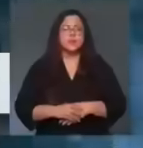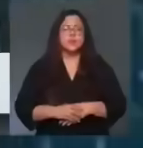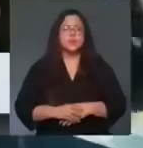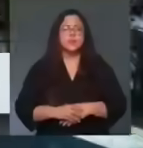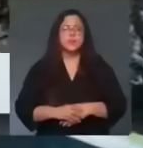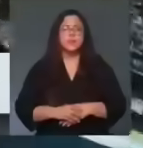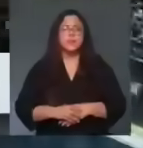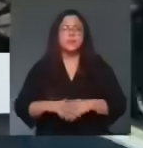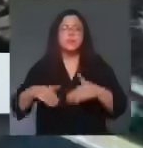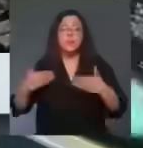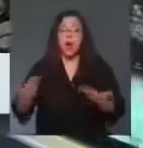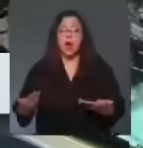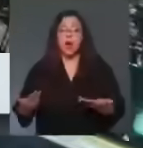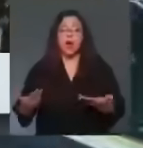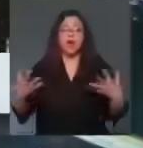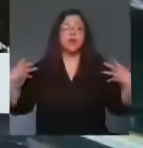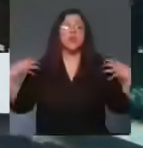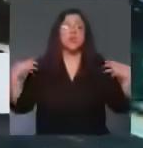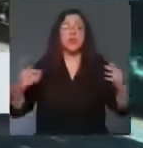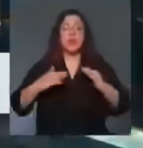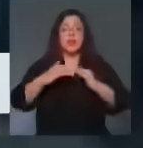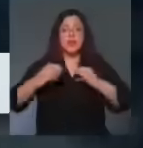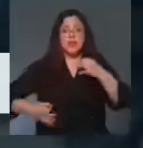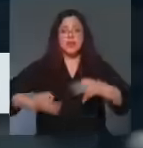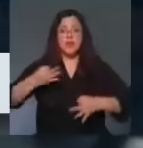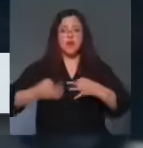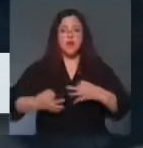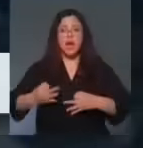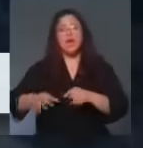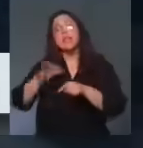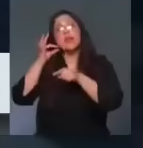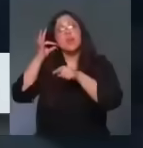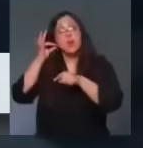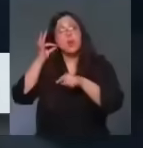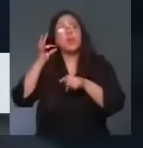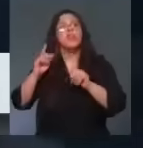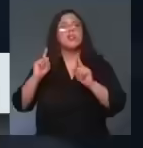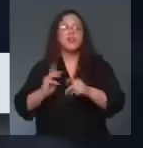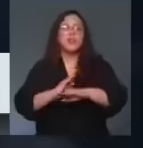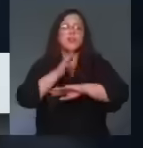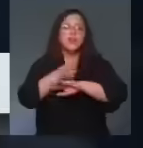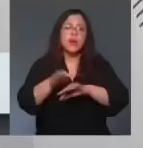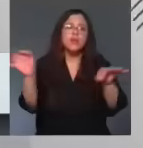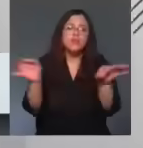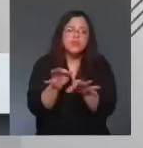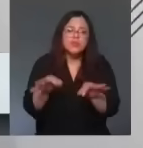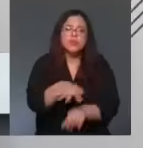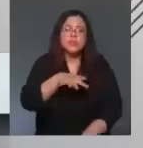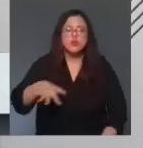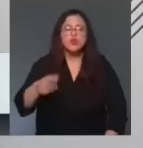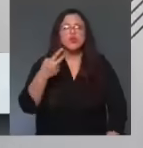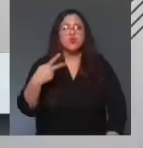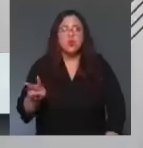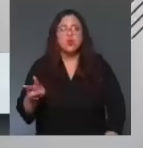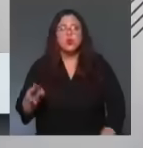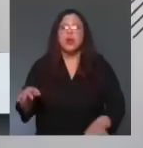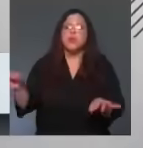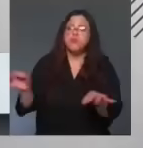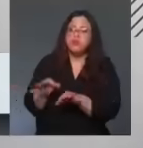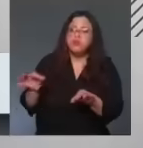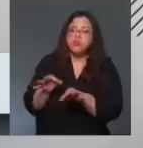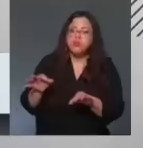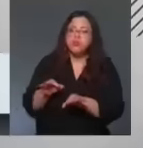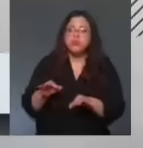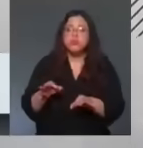Ahora está todo en manos del tribunal, donde esta conductora tendrá que ir para aclarar su situación, explicar y ver que